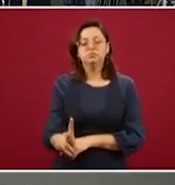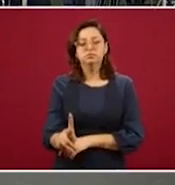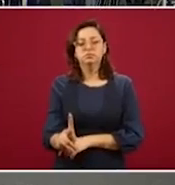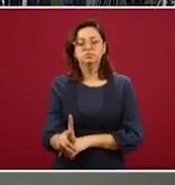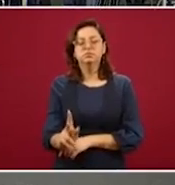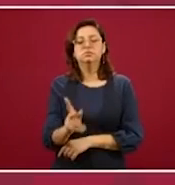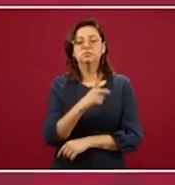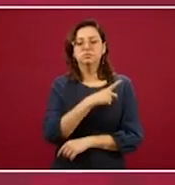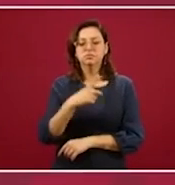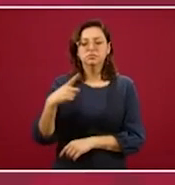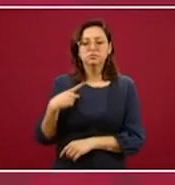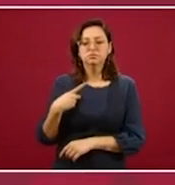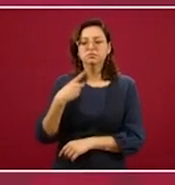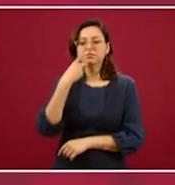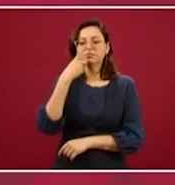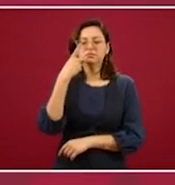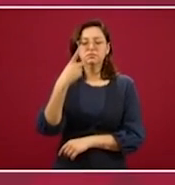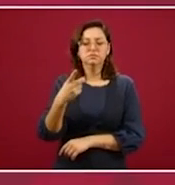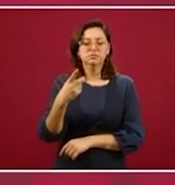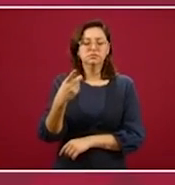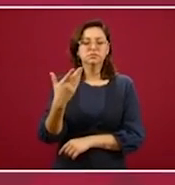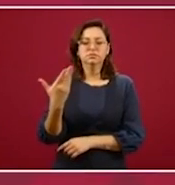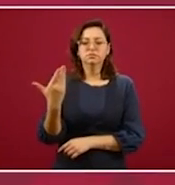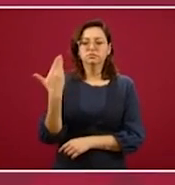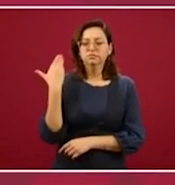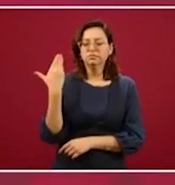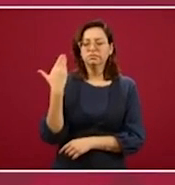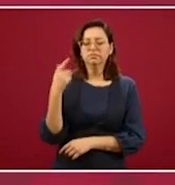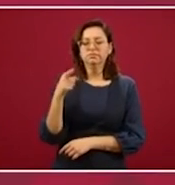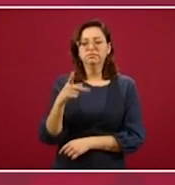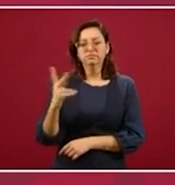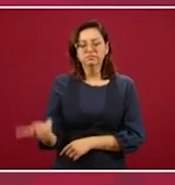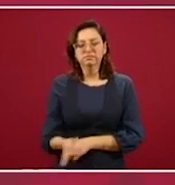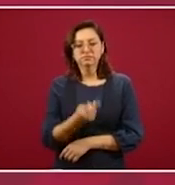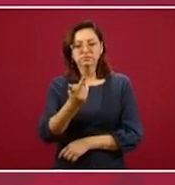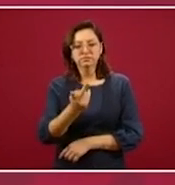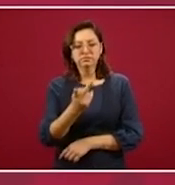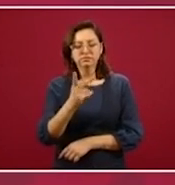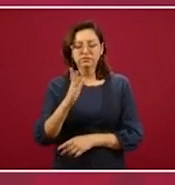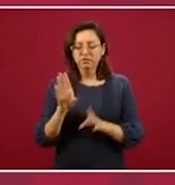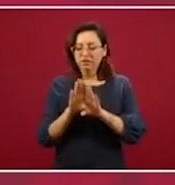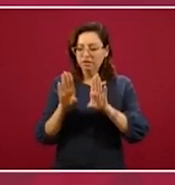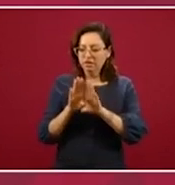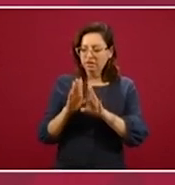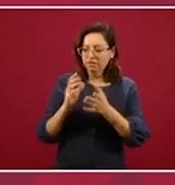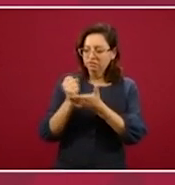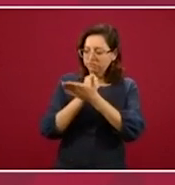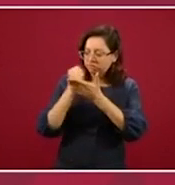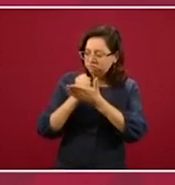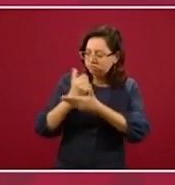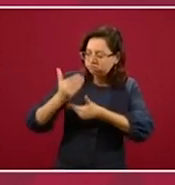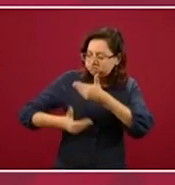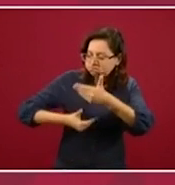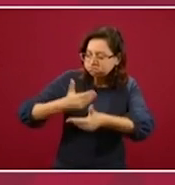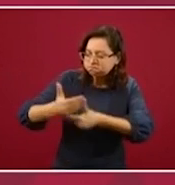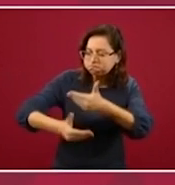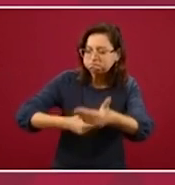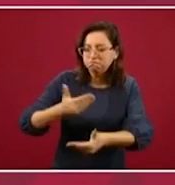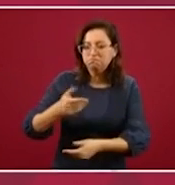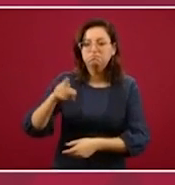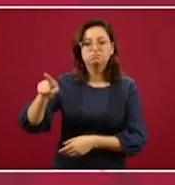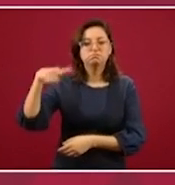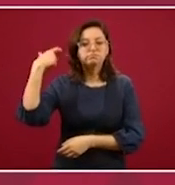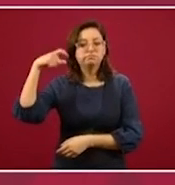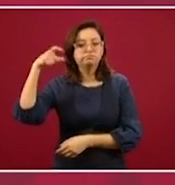se hizo hace poco la pregunta sobre el avance de los créditos en